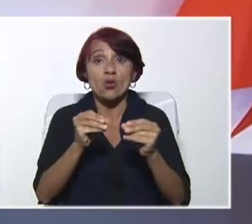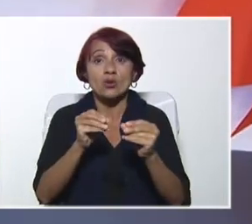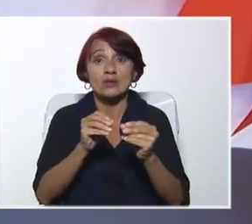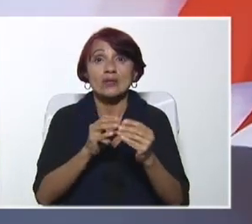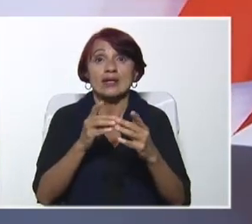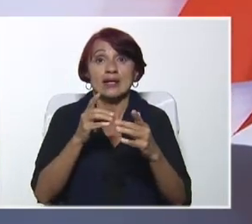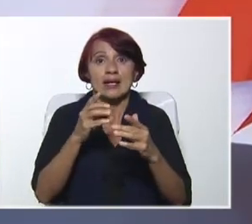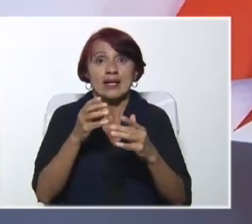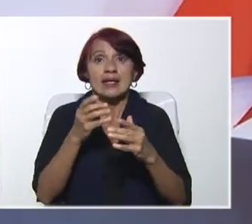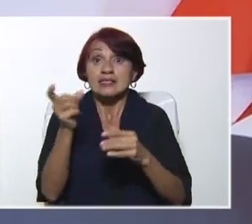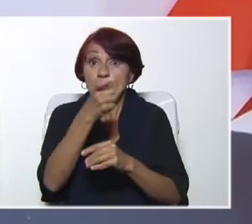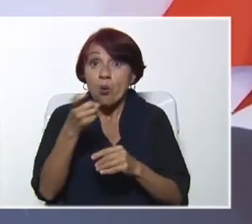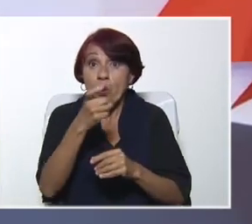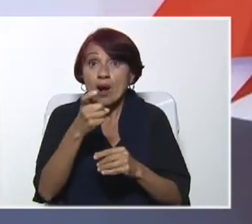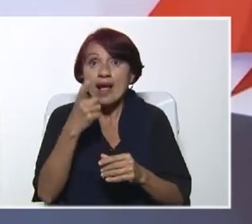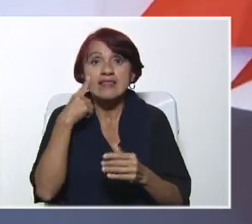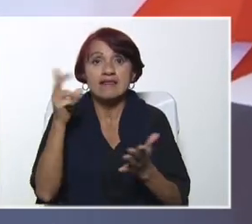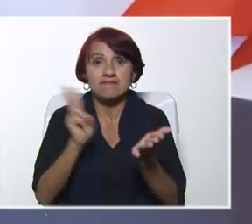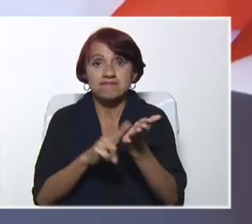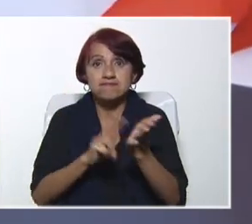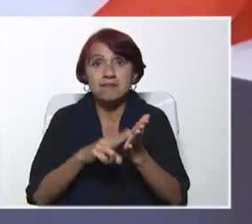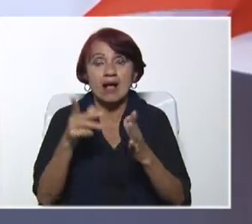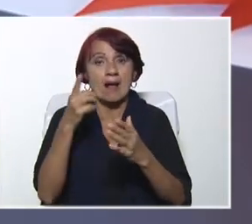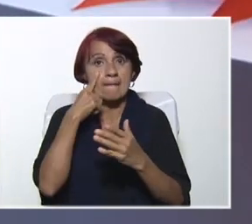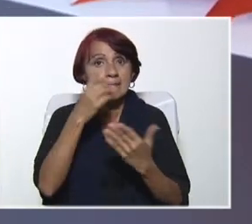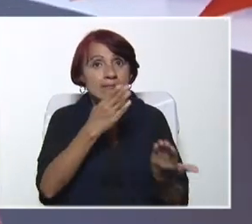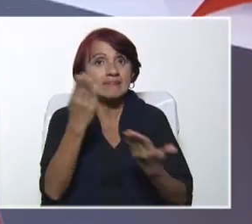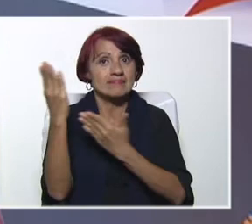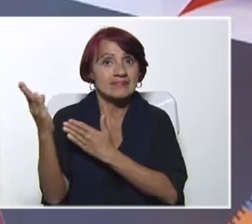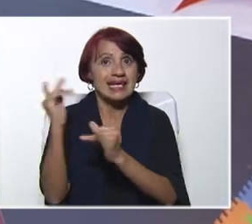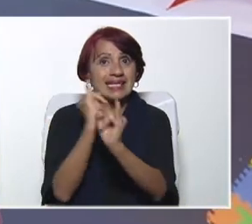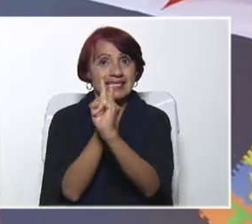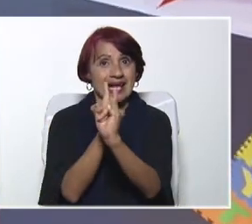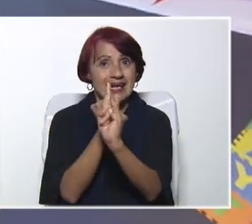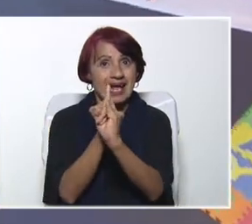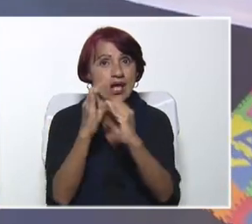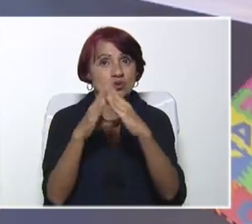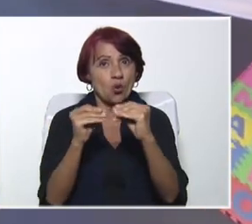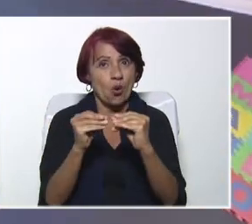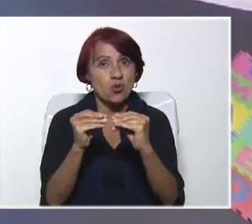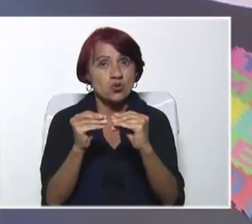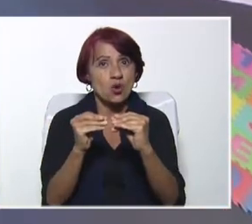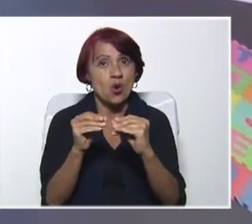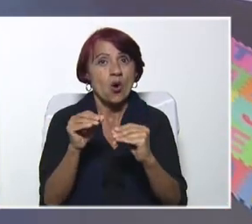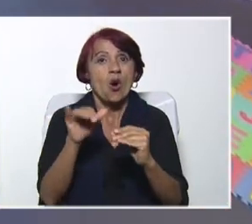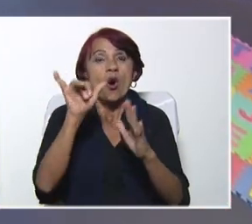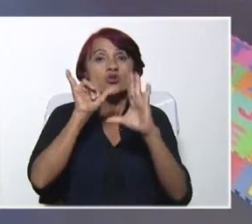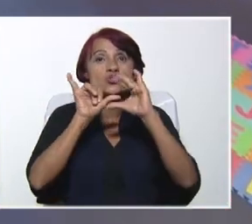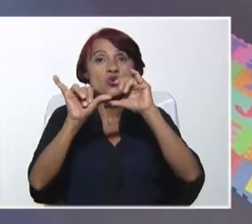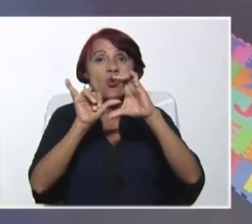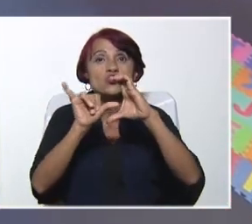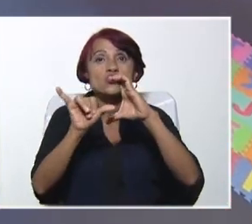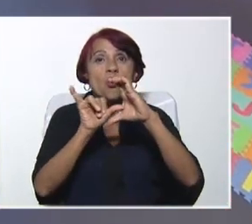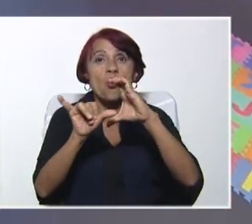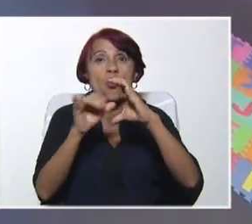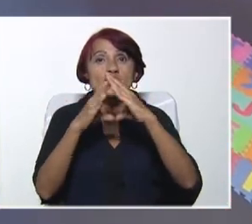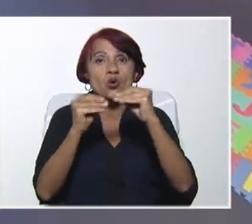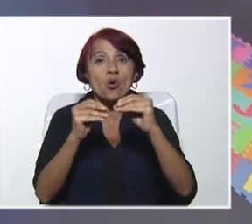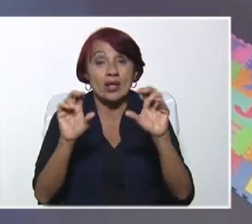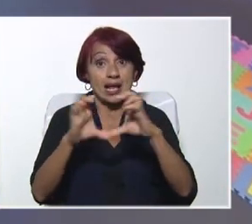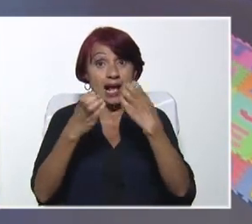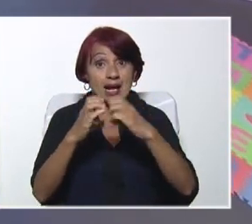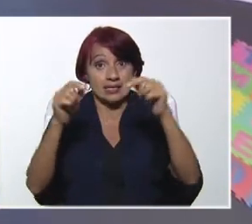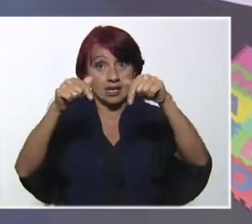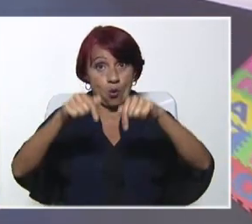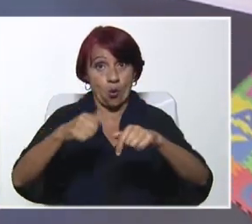@cadafamiliaunaescuela. Si buscas el nombre de nuestro programa en nuestra página oficial de YouTube, vas a poder visualizar nuevamente la clase del